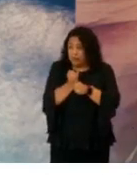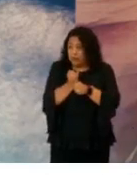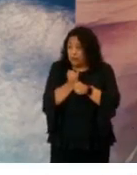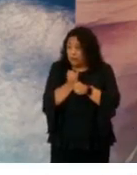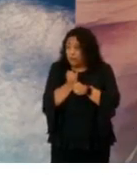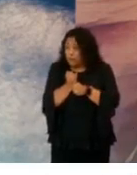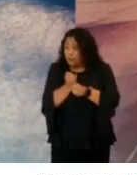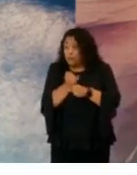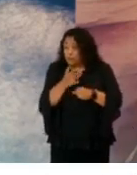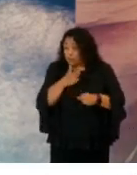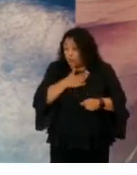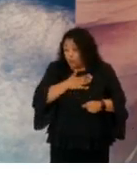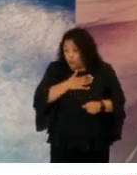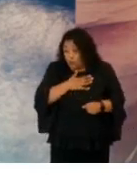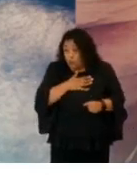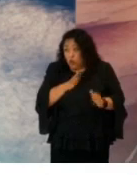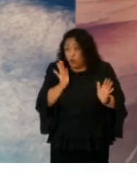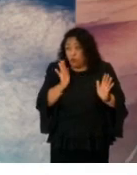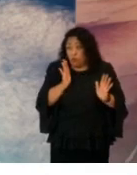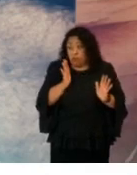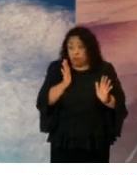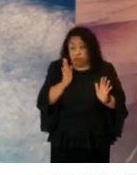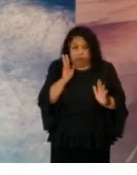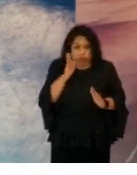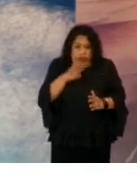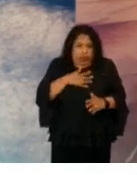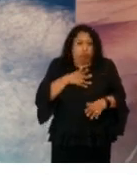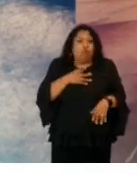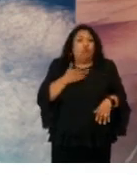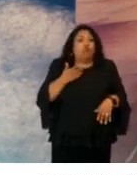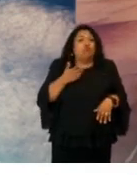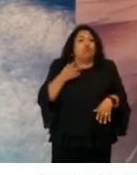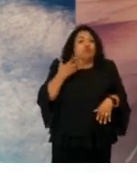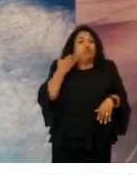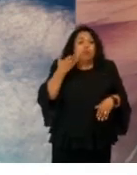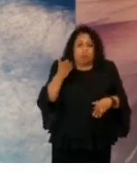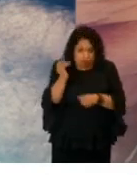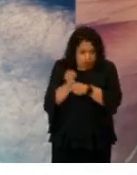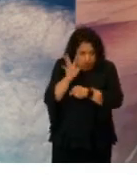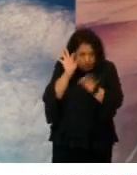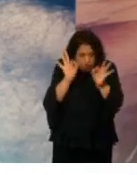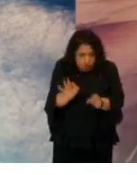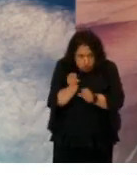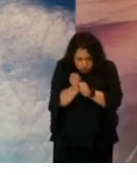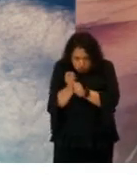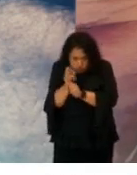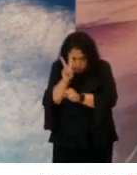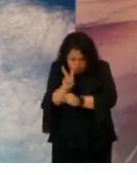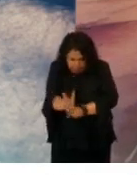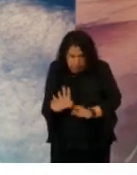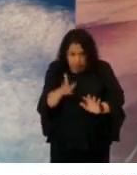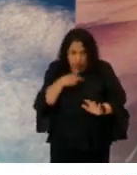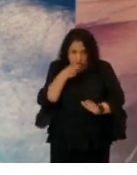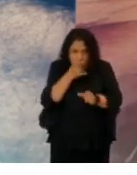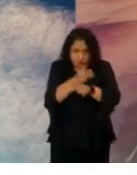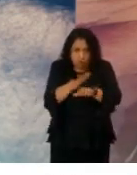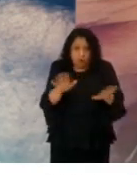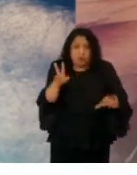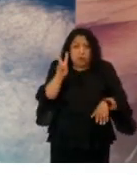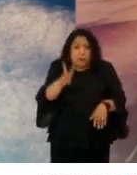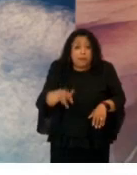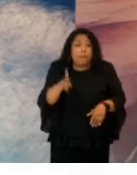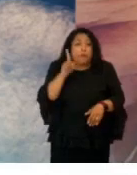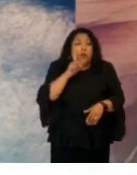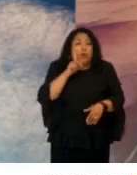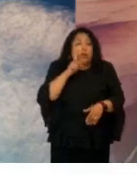ofender a nadie, estoy dando, no es un dato empírico, no me lo inventé, no es un dato, un estudio, academia, ¿no? Cada vez las mujeres se están